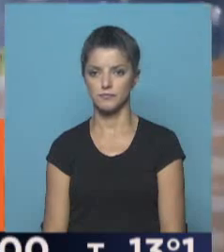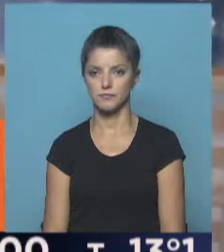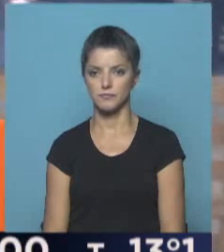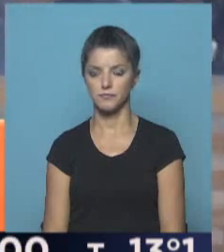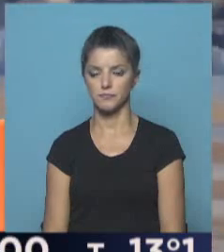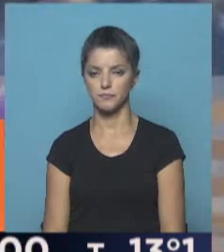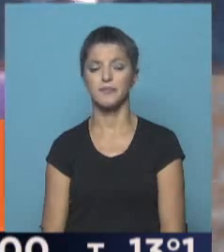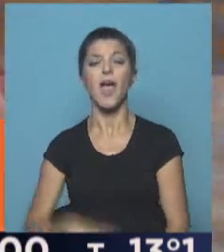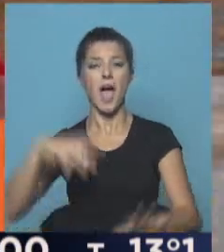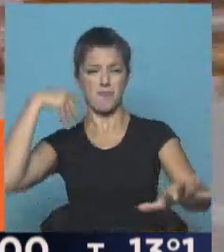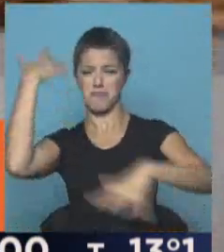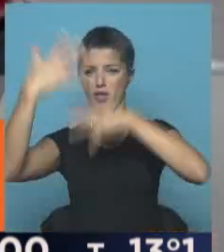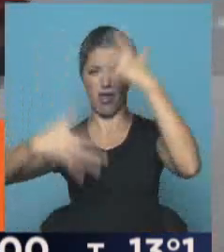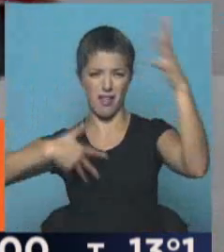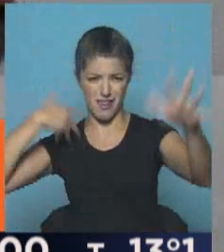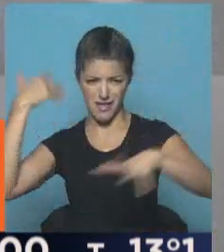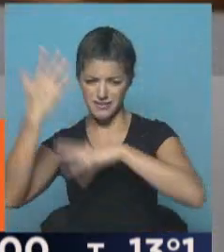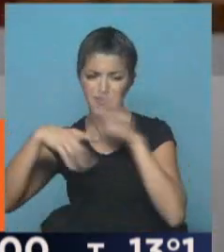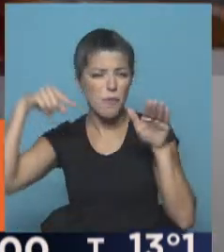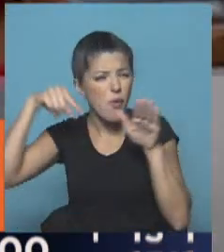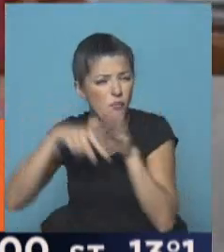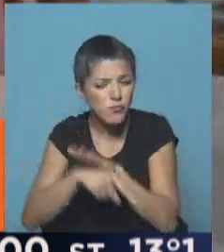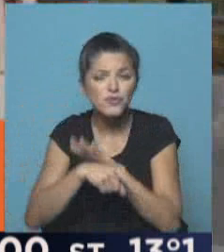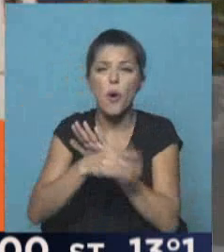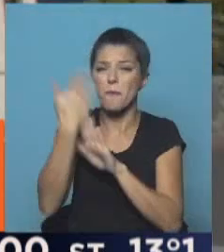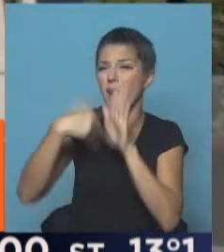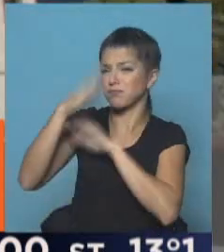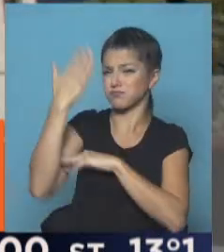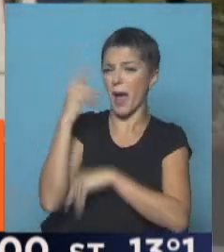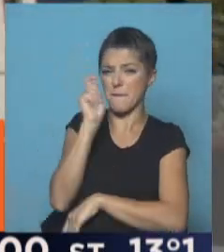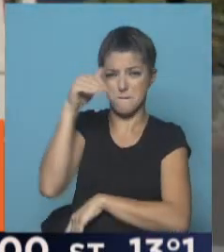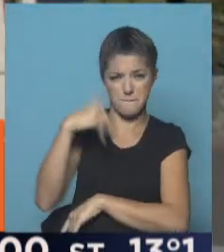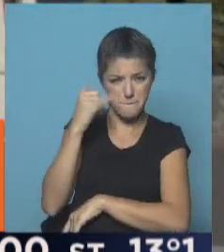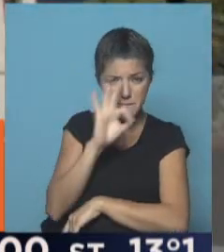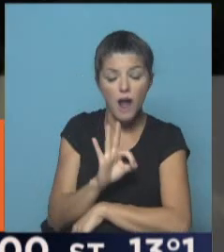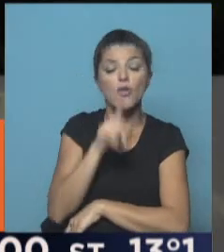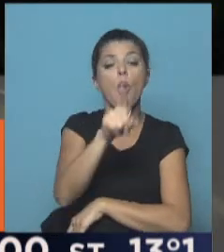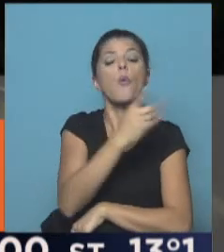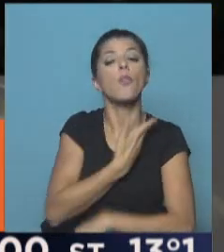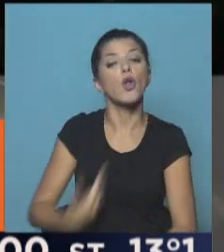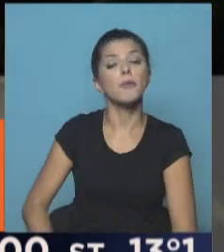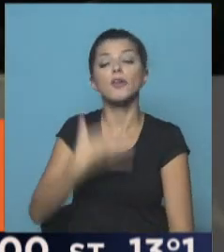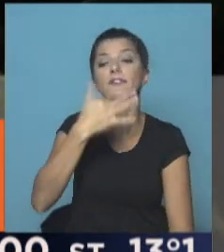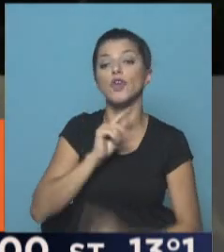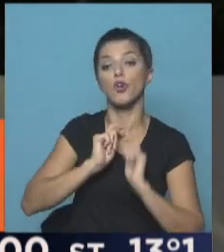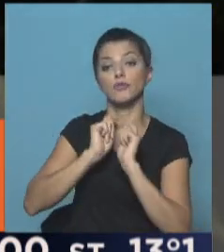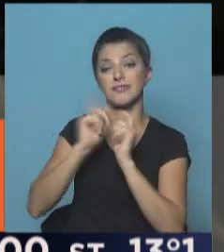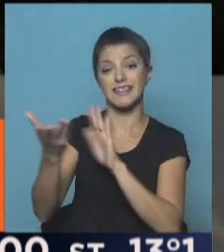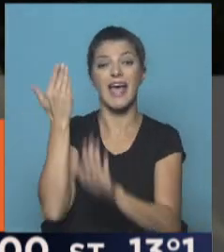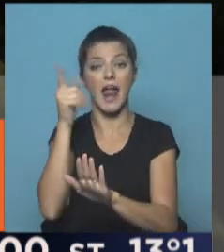La violencia recrudeció sobre finales de marzo, cuando el Tribunal Supremo pretendió asumir las funciones de la Asamblea